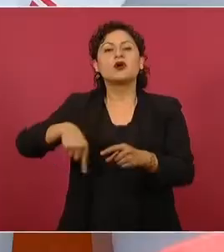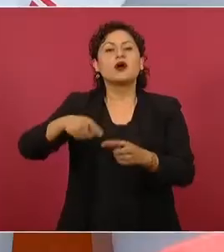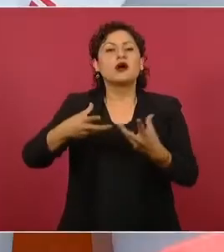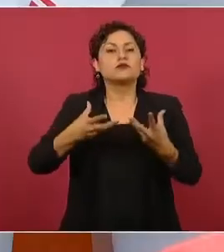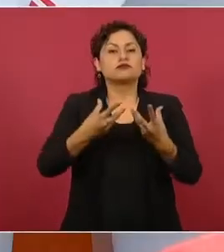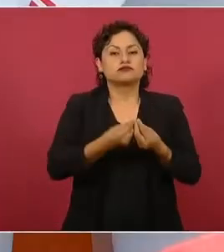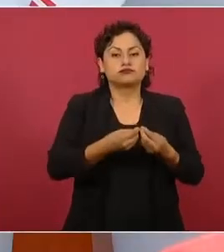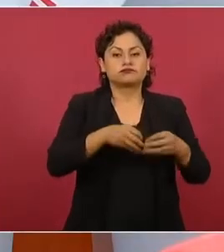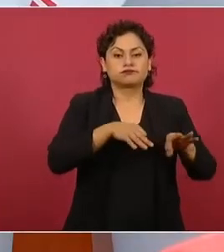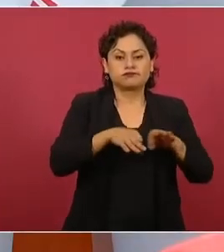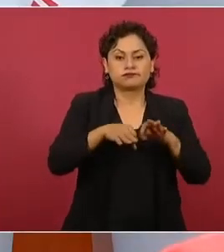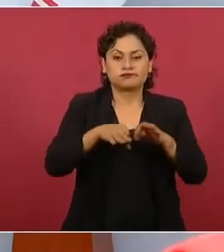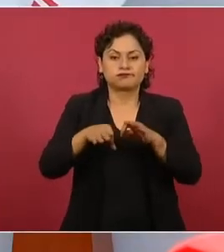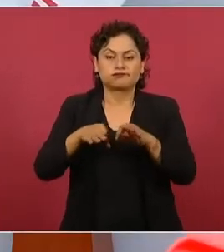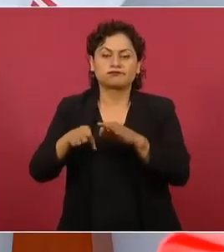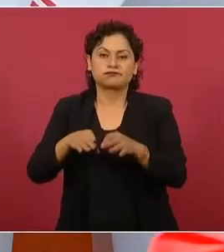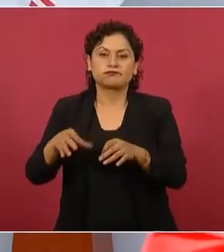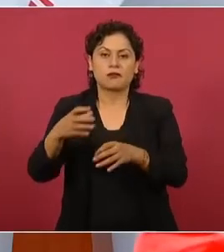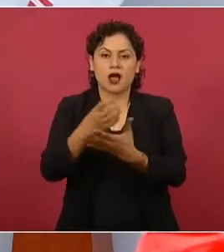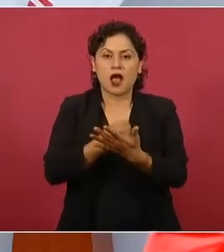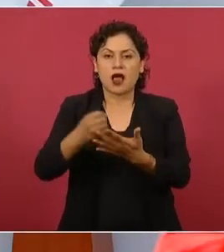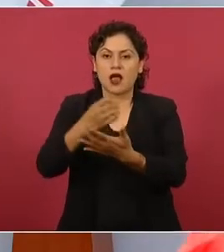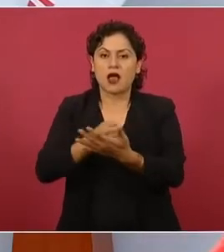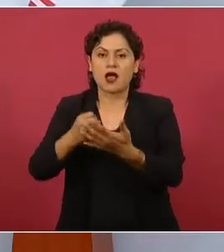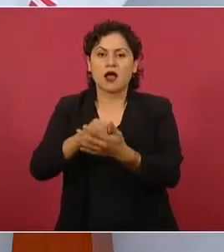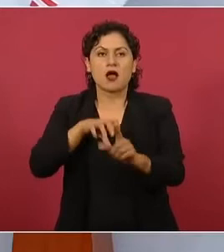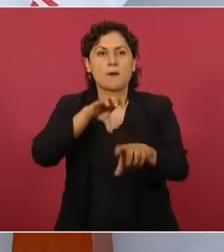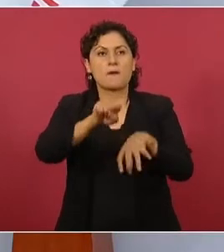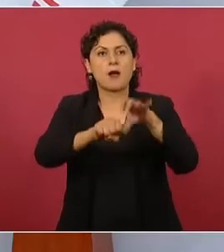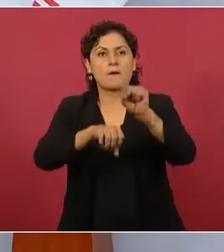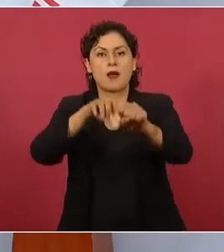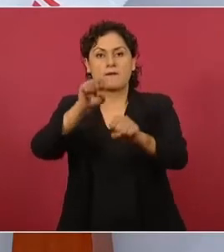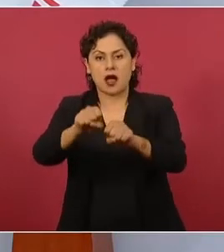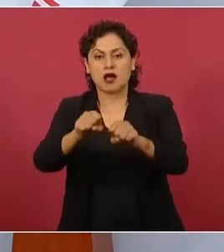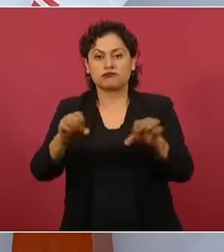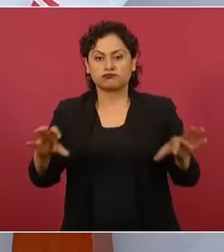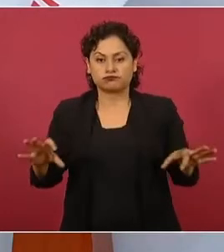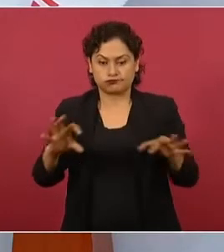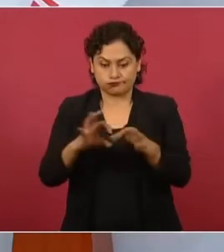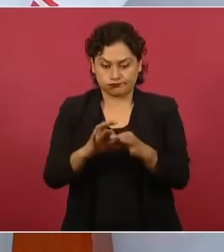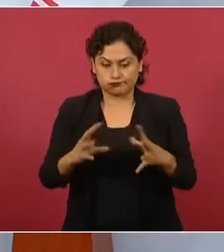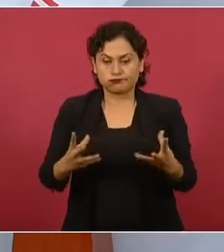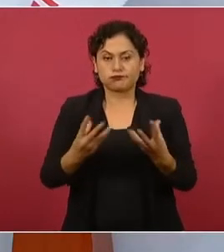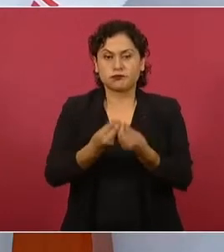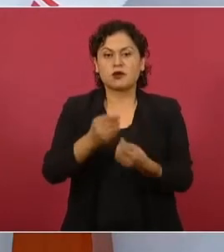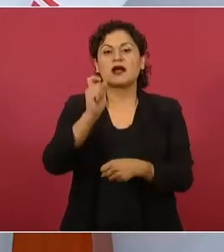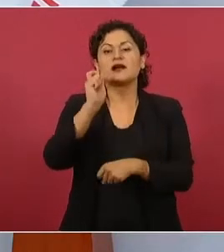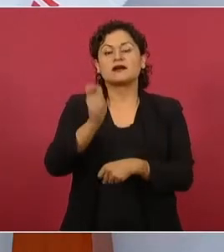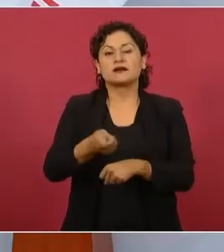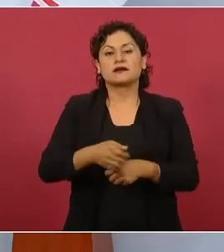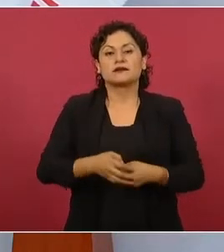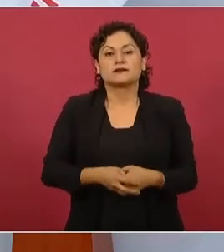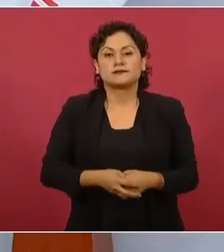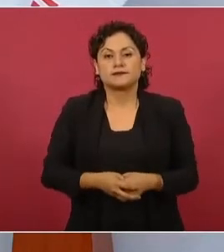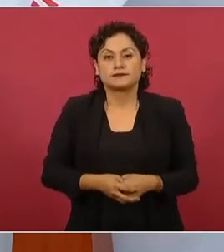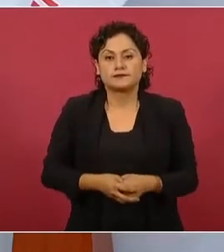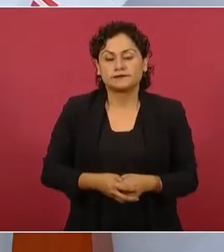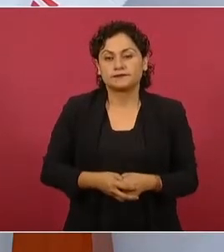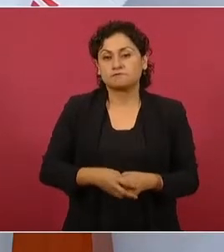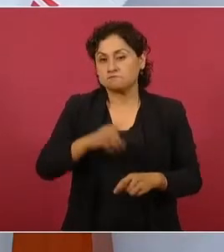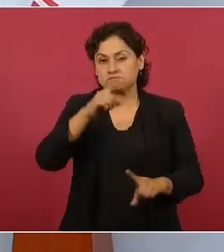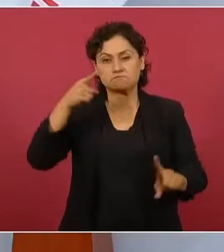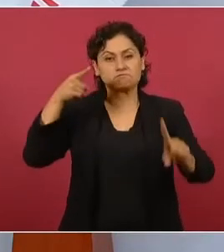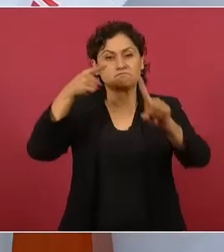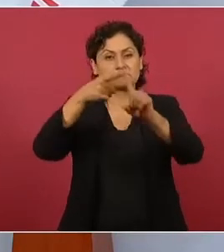tenido éxitos indiscutibles en cada una. Lo que las une es que por sobre cualquier consideración se buscan las